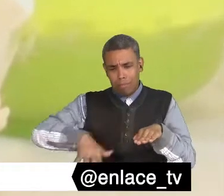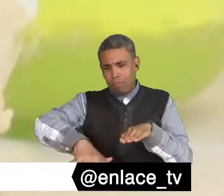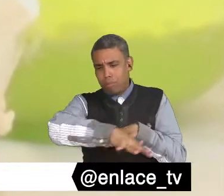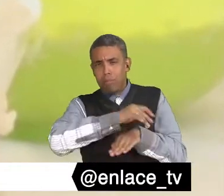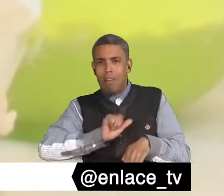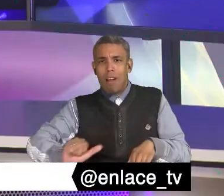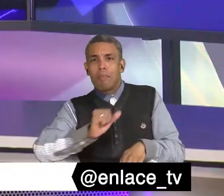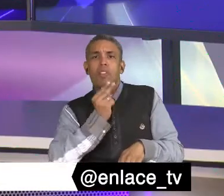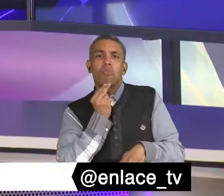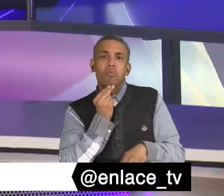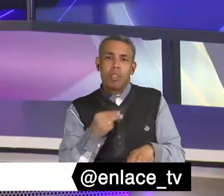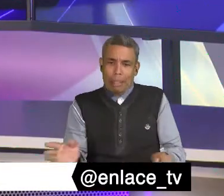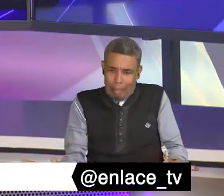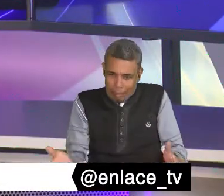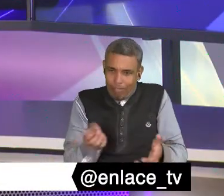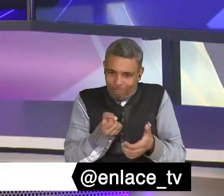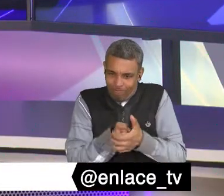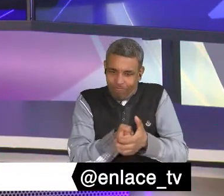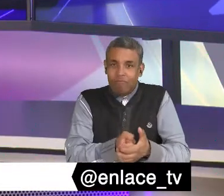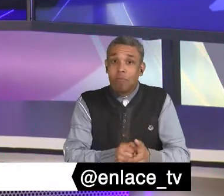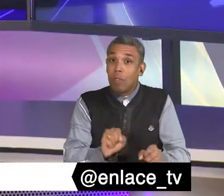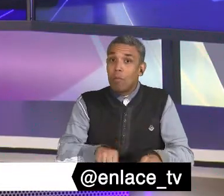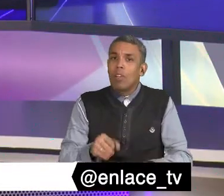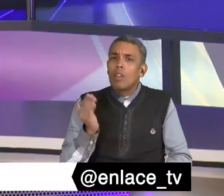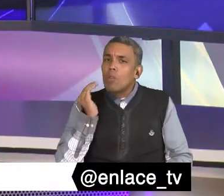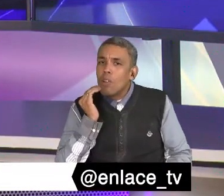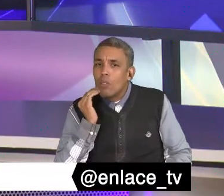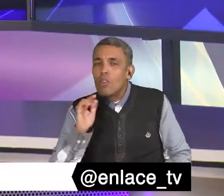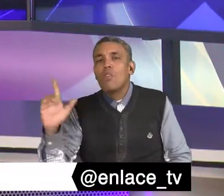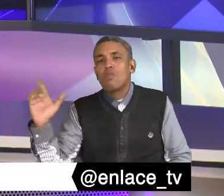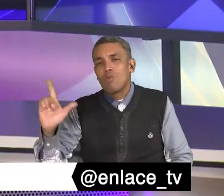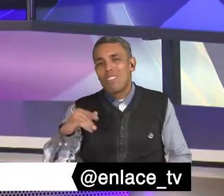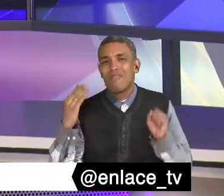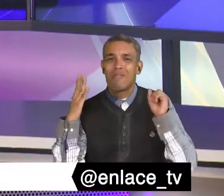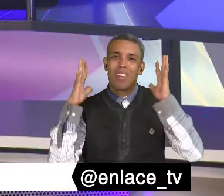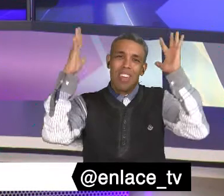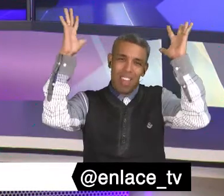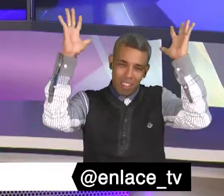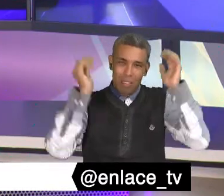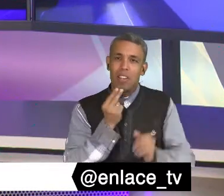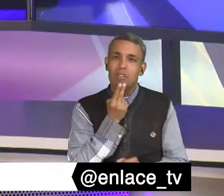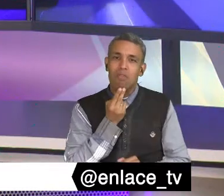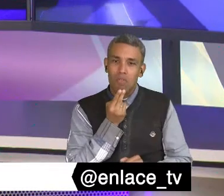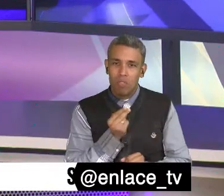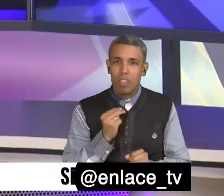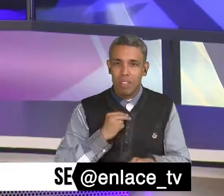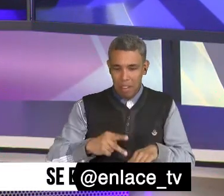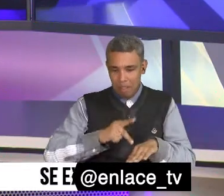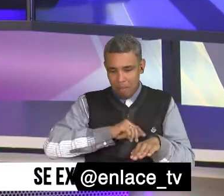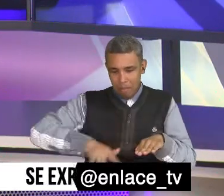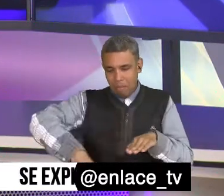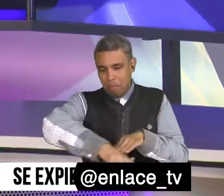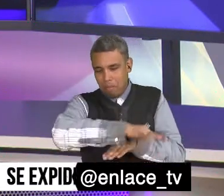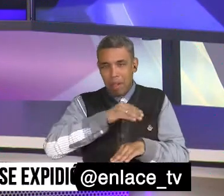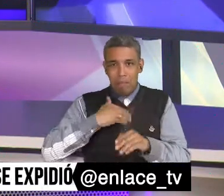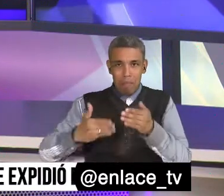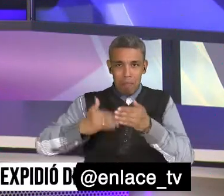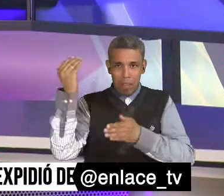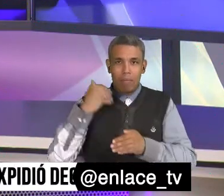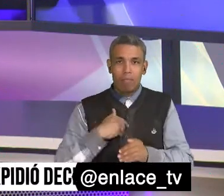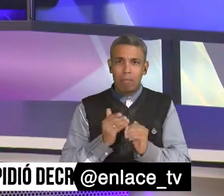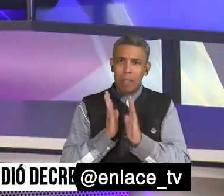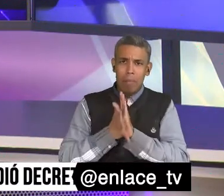zona. Ya saben, desde este lunes, Festival del Dulce en el barrio Las Playas, en la Comuna 1. Y con esta información cultural hemos llegado